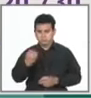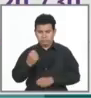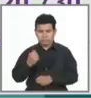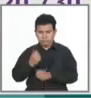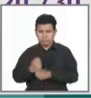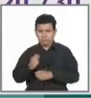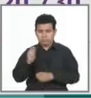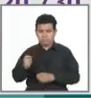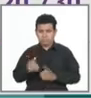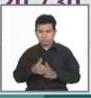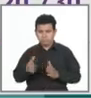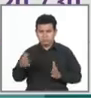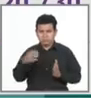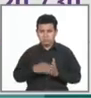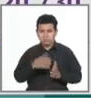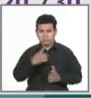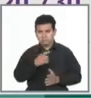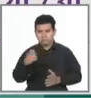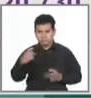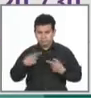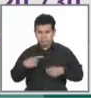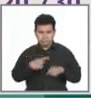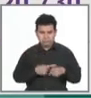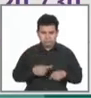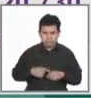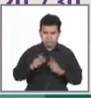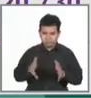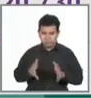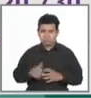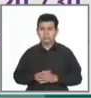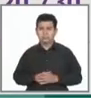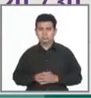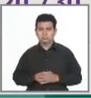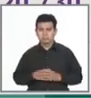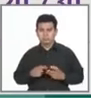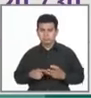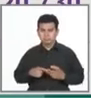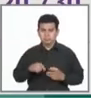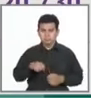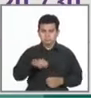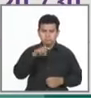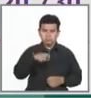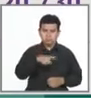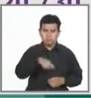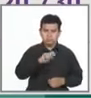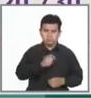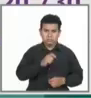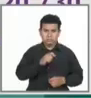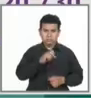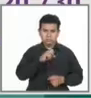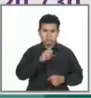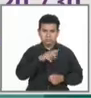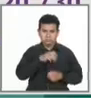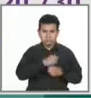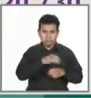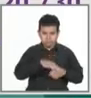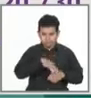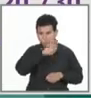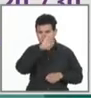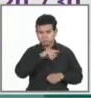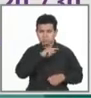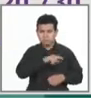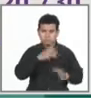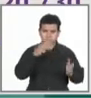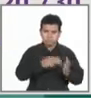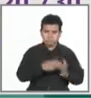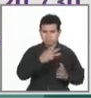años 4100 casos registrados confirmados y el grupo de edad mayores de 65 años